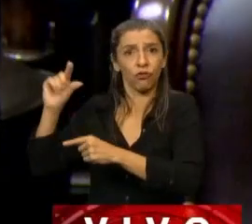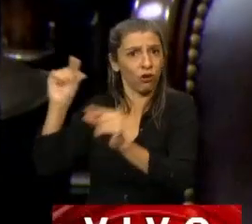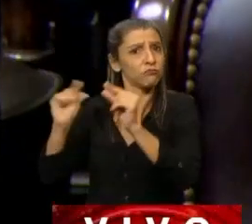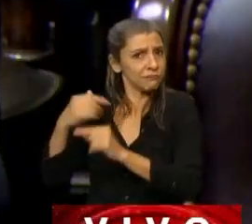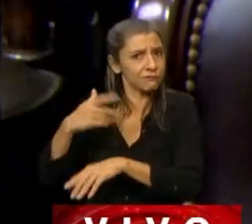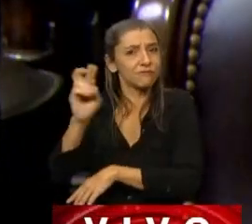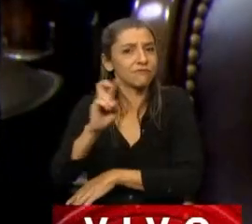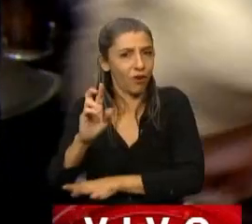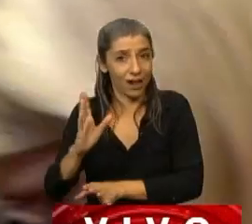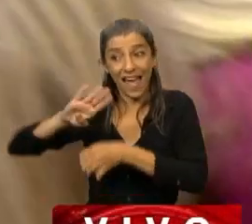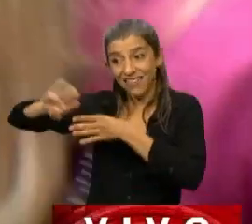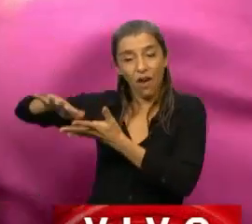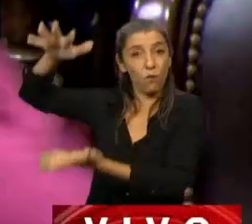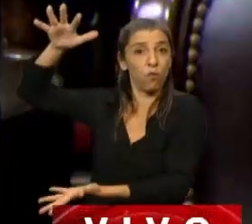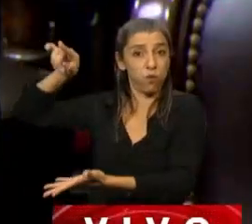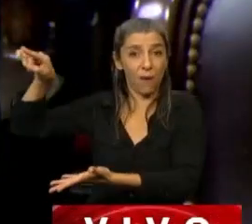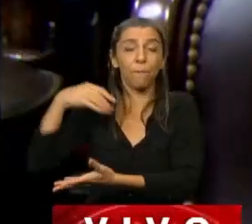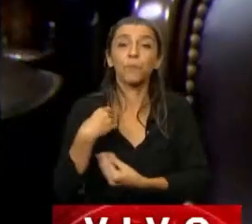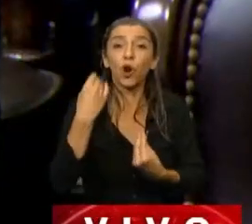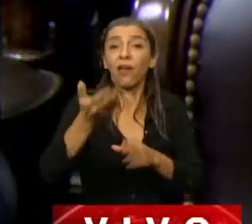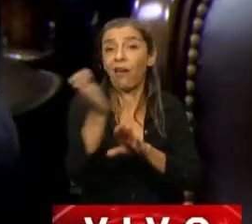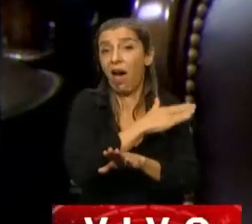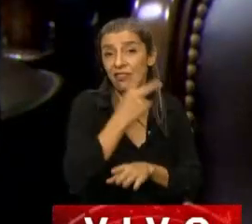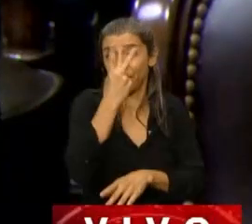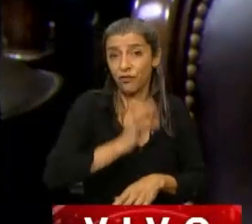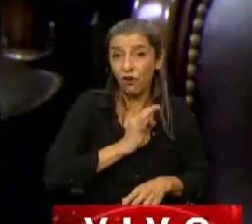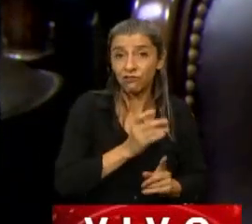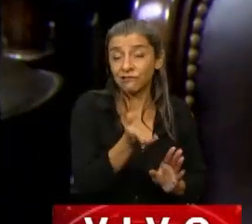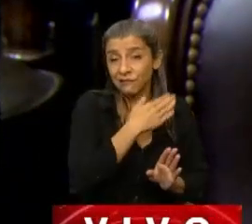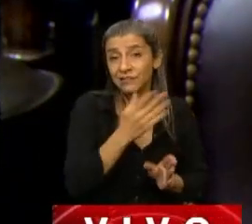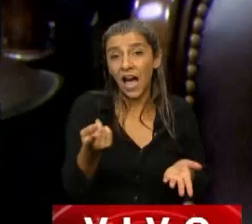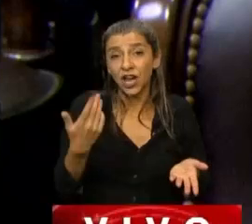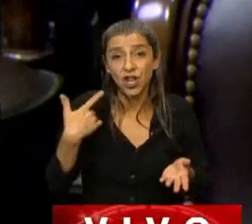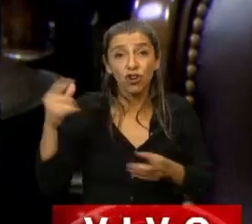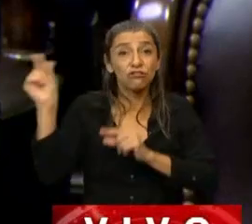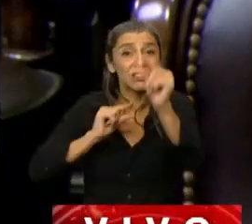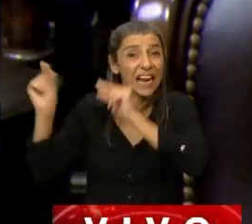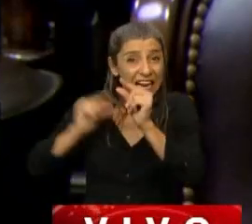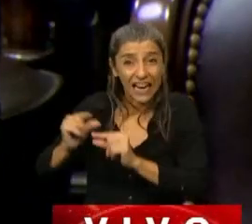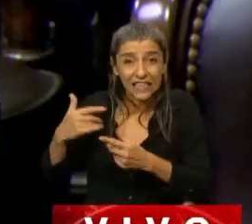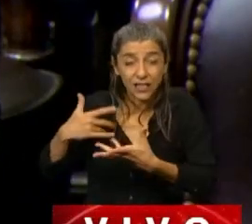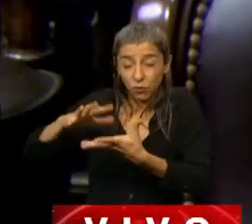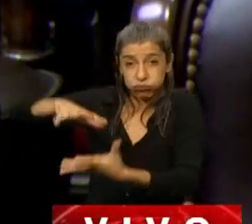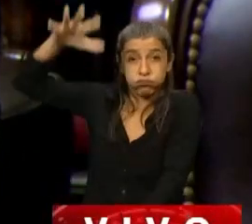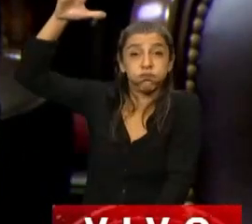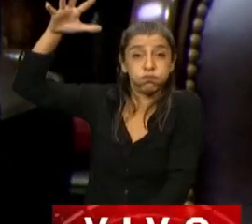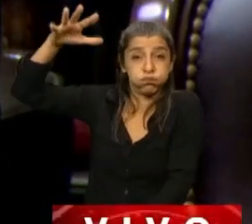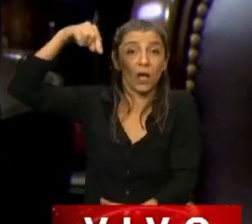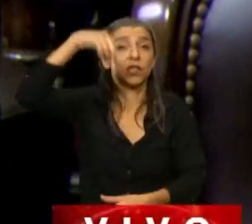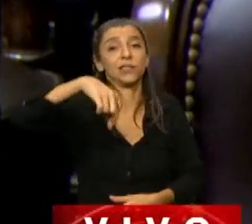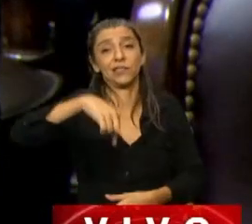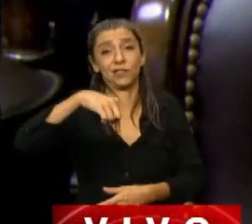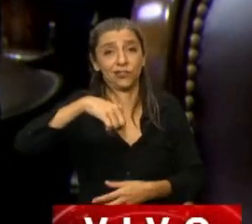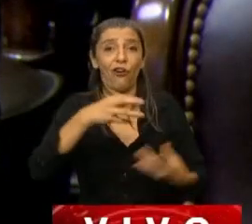finanzas dilapidaron en 2 años todo el crédito internacional y esa es la razón por la cual hoy estamos discutiendo esto. Por una decisión